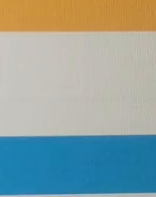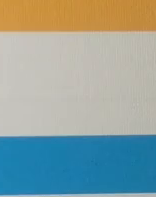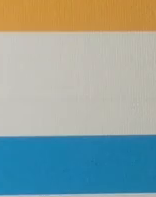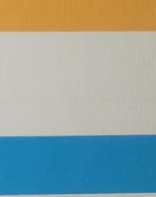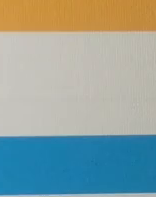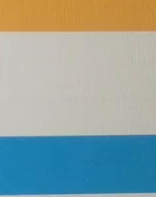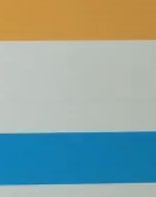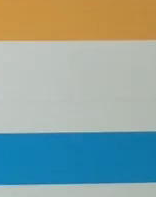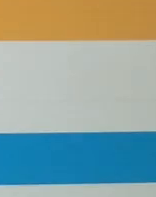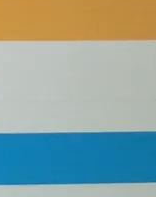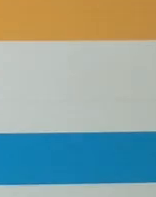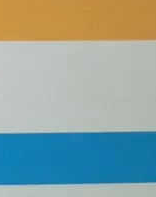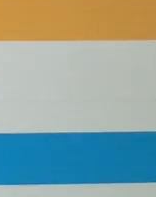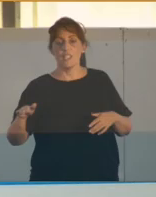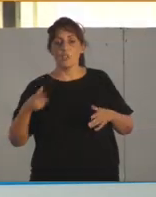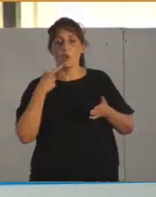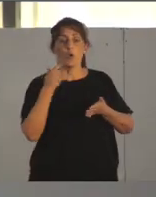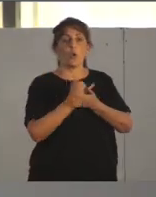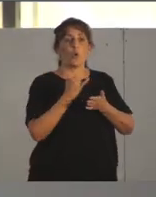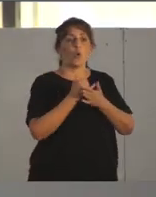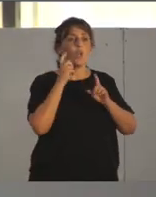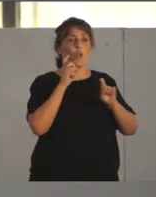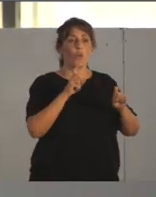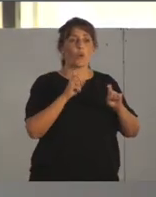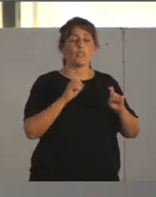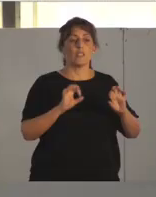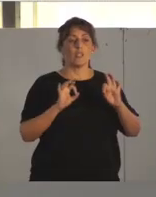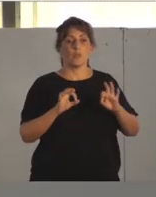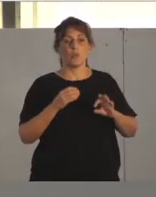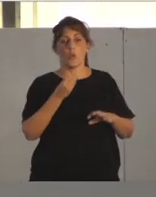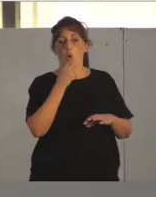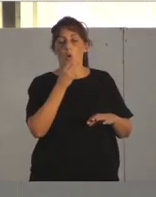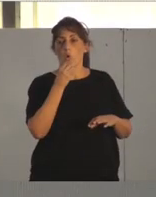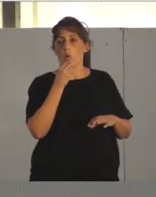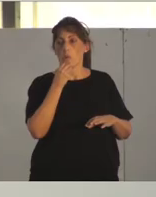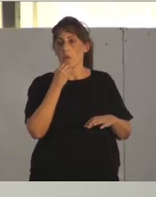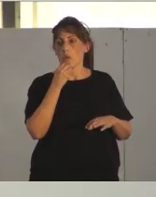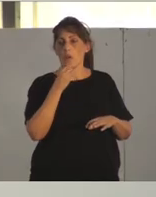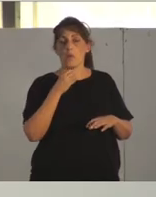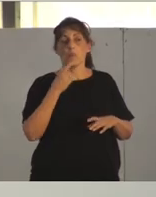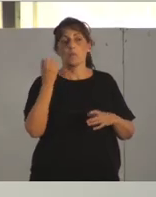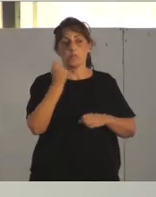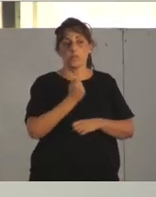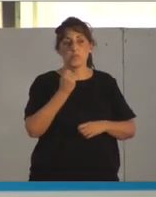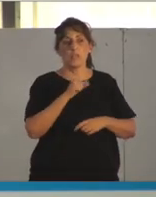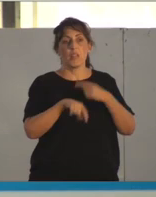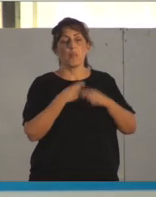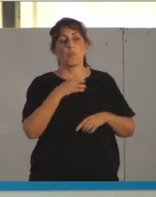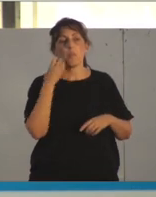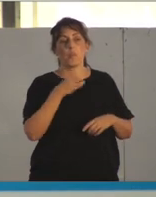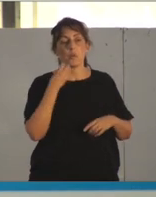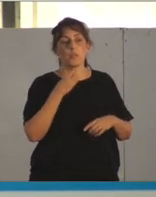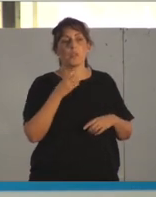que niños, por ejemplo, que están en colegio de educación especial, comían texturizado sin ningún problema primero, segundo y postre